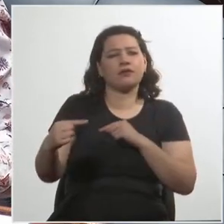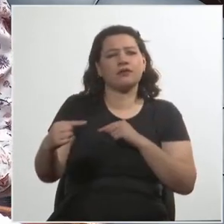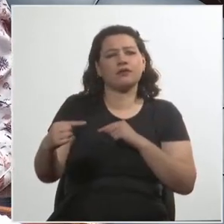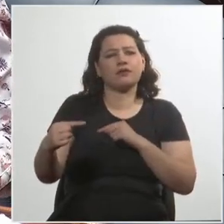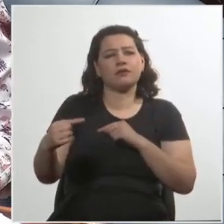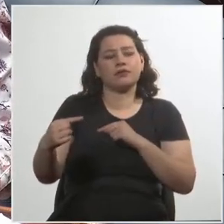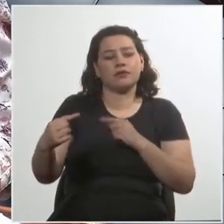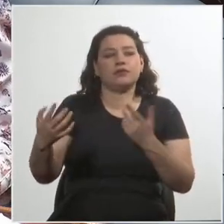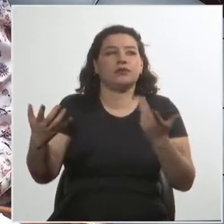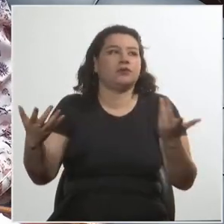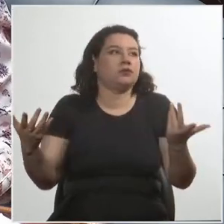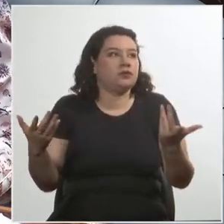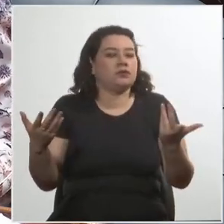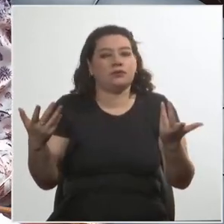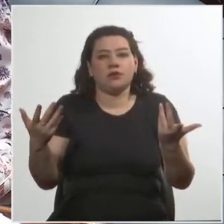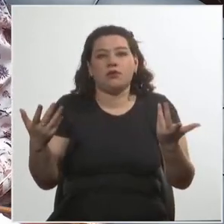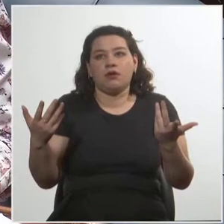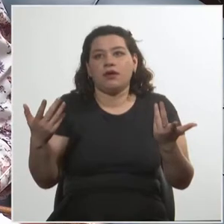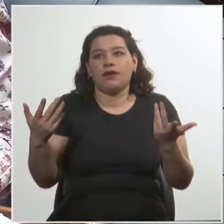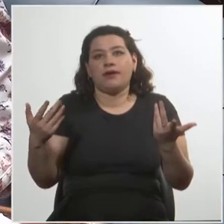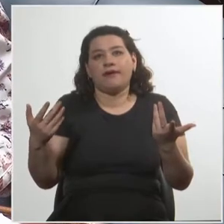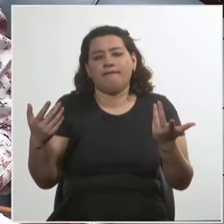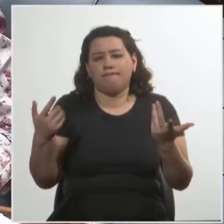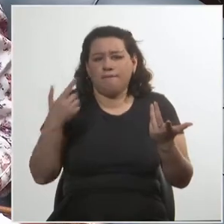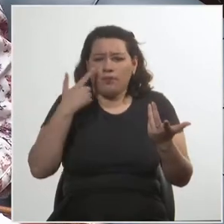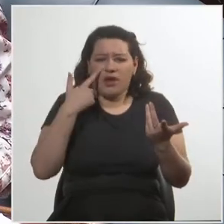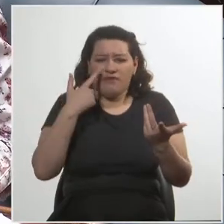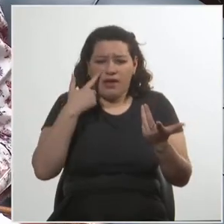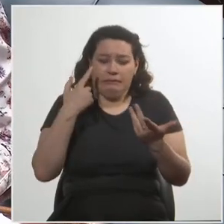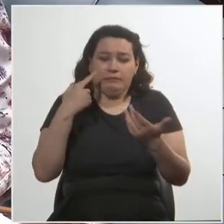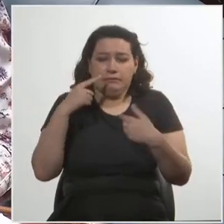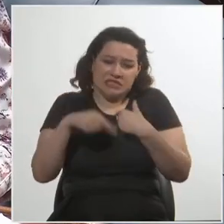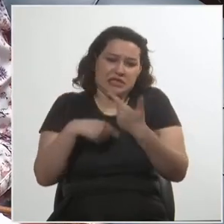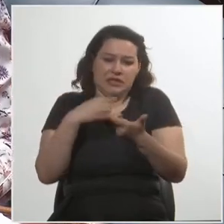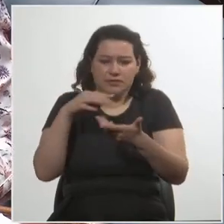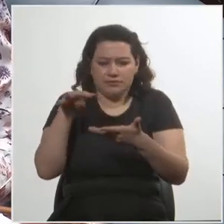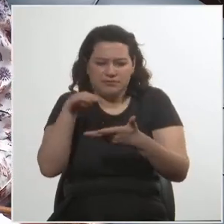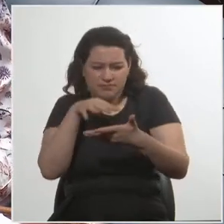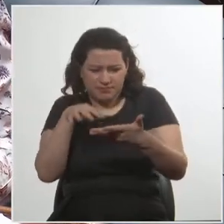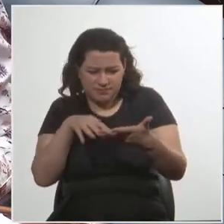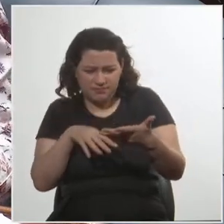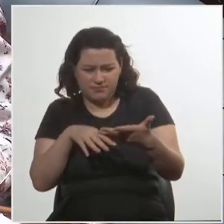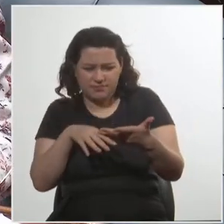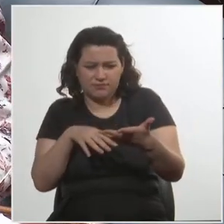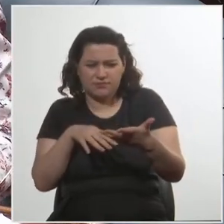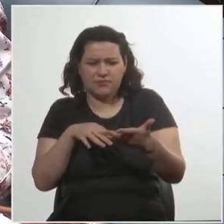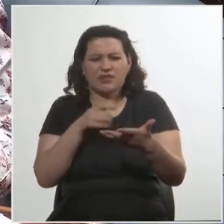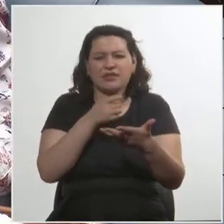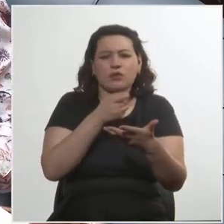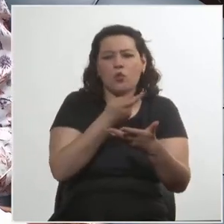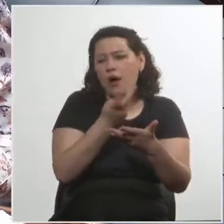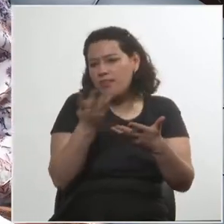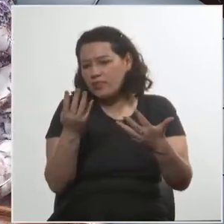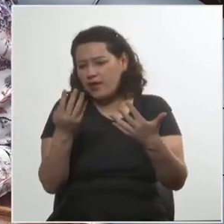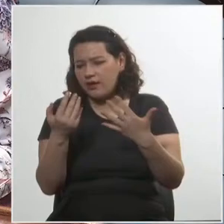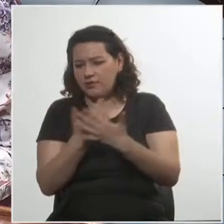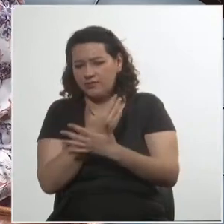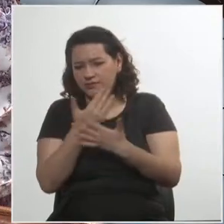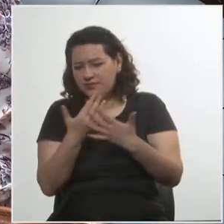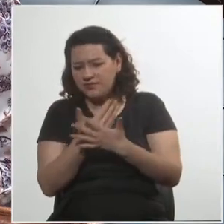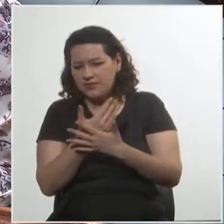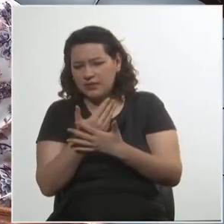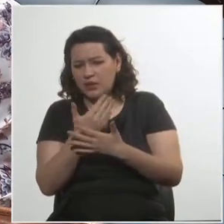cuando uno intenta seguir mirando sobre el alcance resulta que